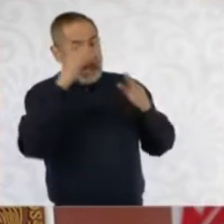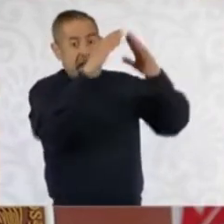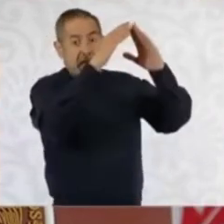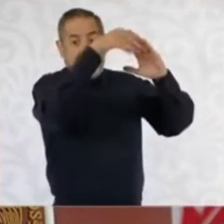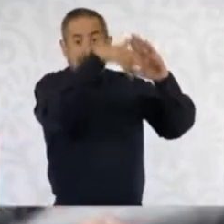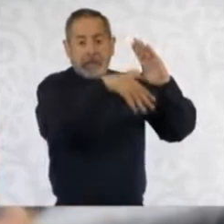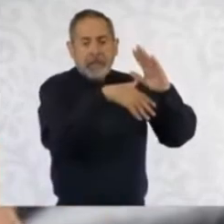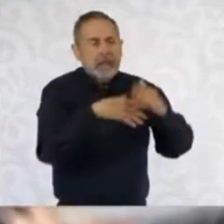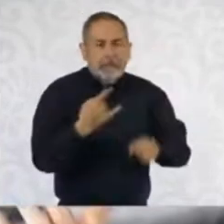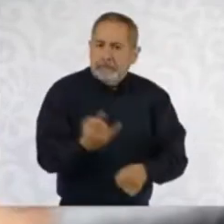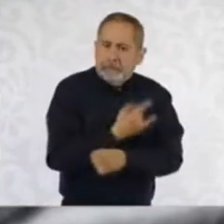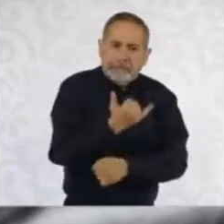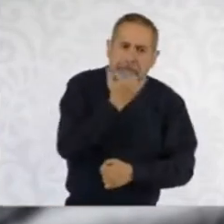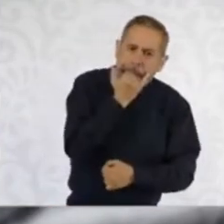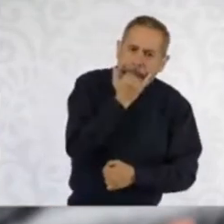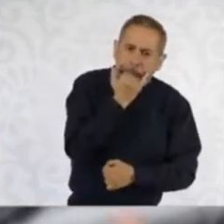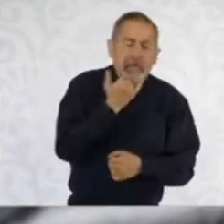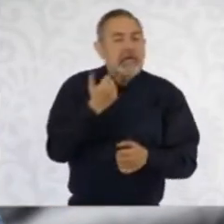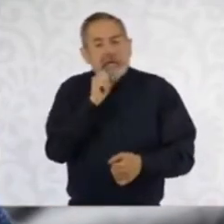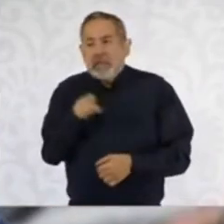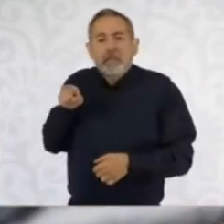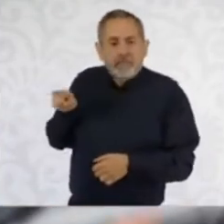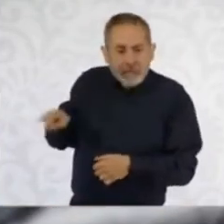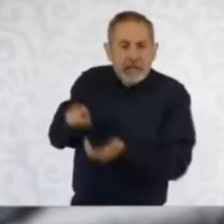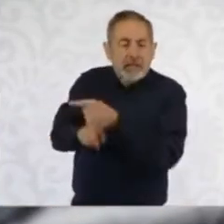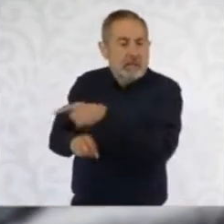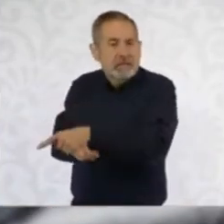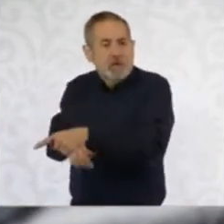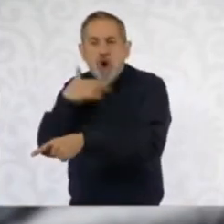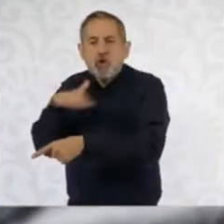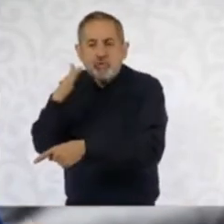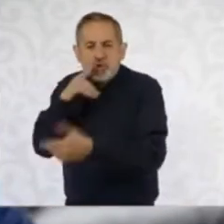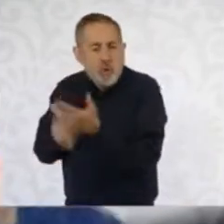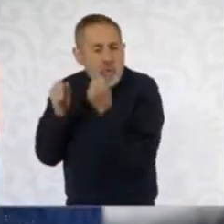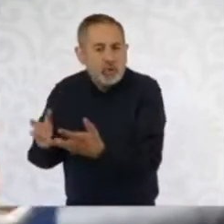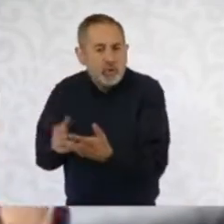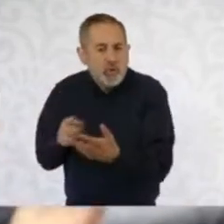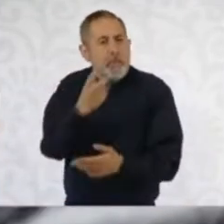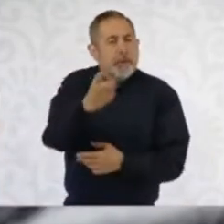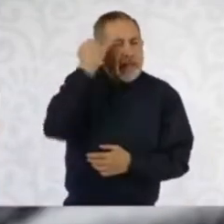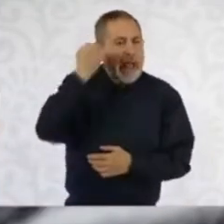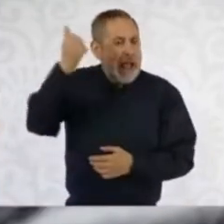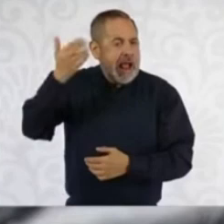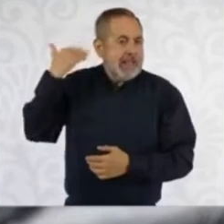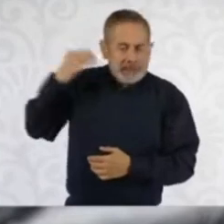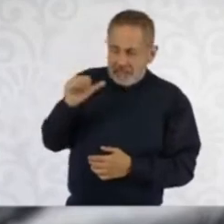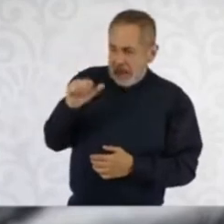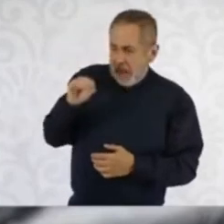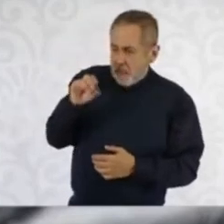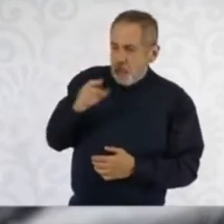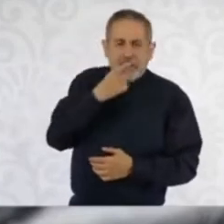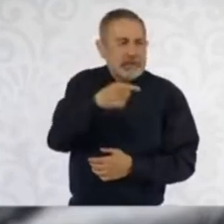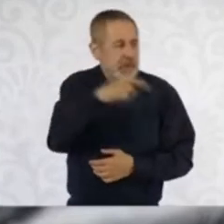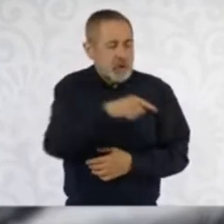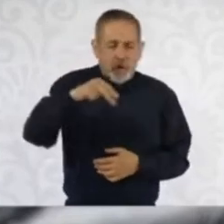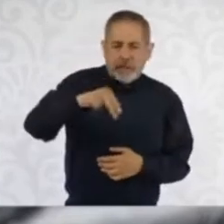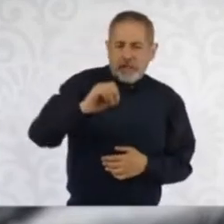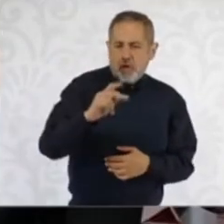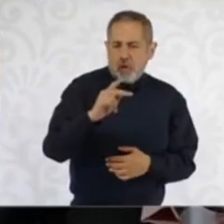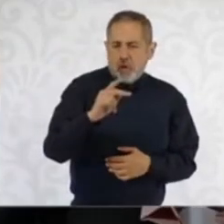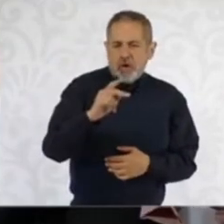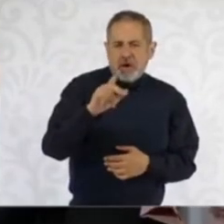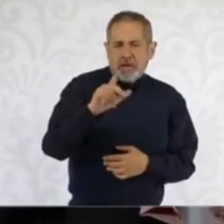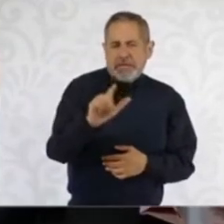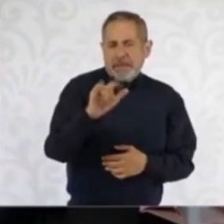Por eso el presidente López Obrador decía, no es neoliberalismo, es neoporfirismo, porque es la entrega de los recursos naturales